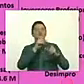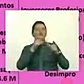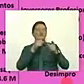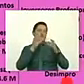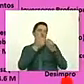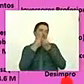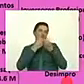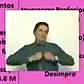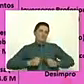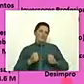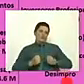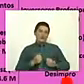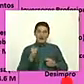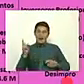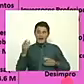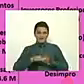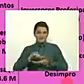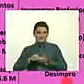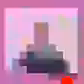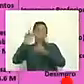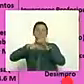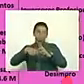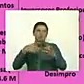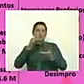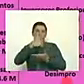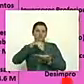Bogotá, porque ella es militante del Centro Democrático.